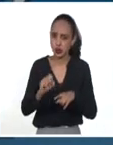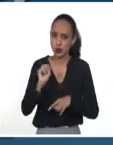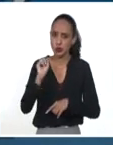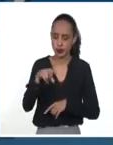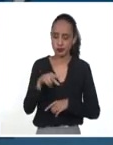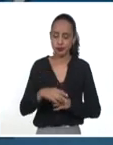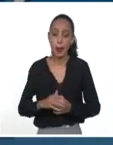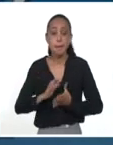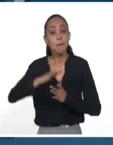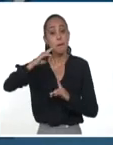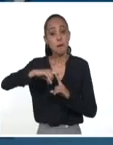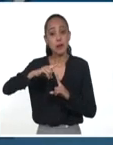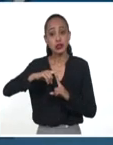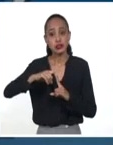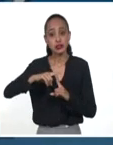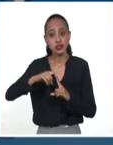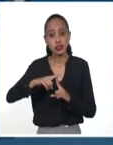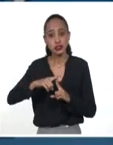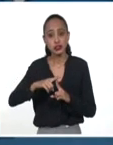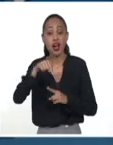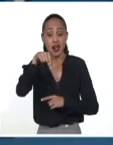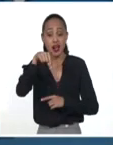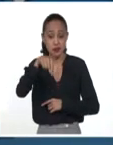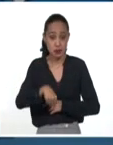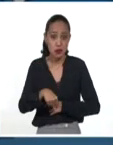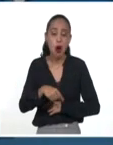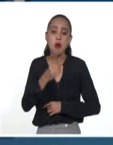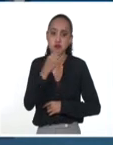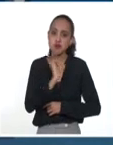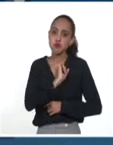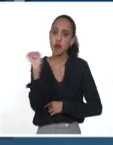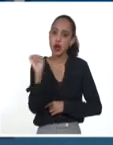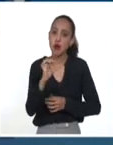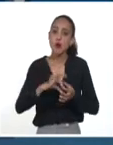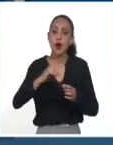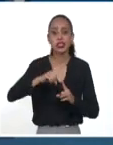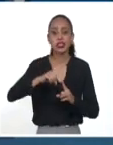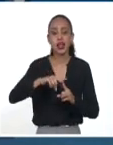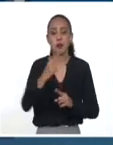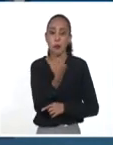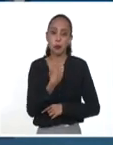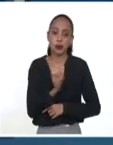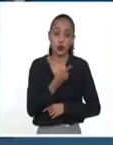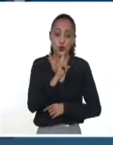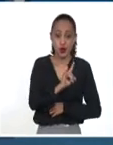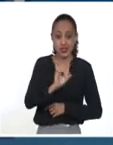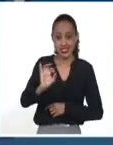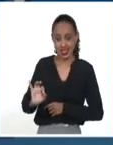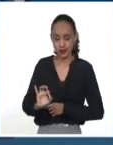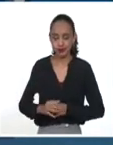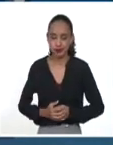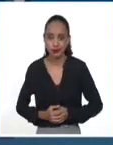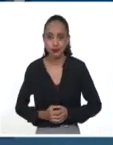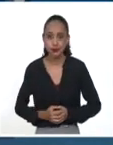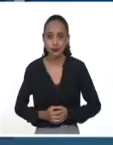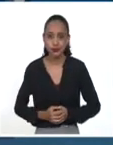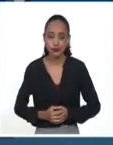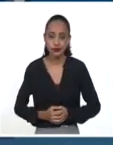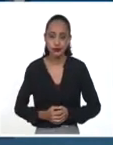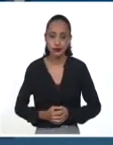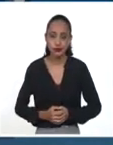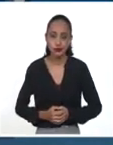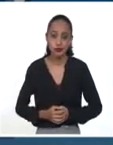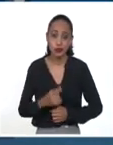Matanzas aprovechó su estancia en casa para recuperarse y superó a Guantánamo también colgándole 9 ceros. Joan Liguera fue un enigma para los indios con 9